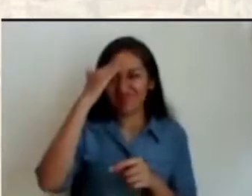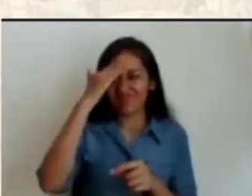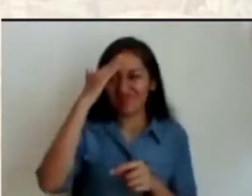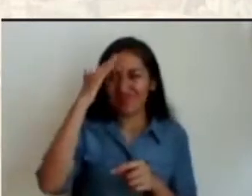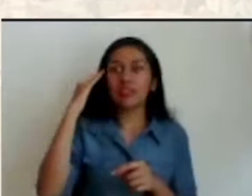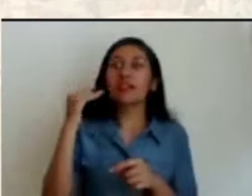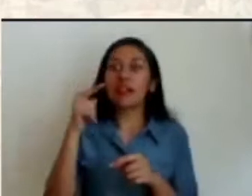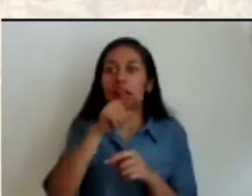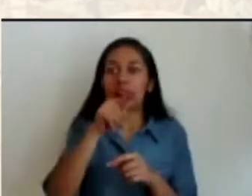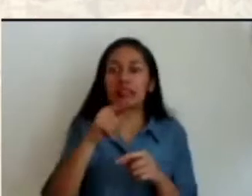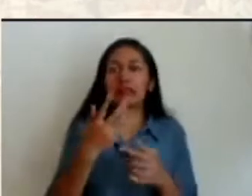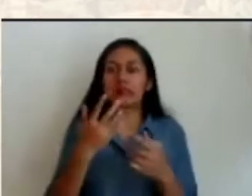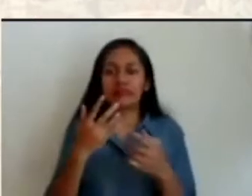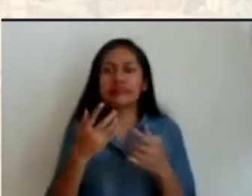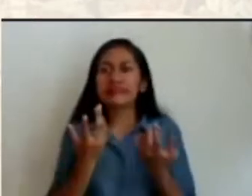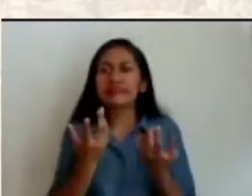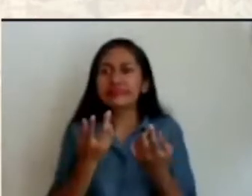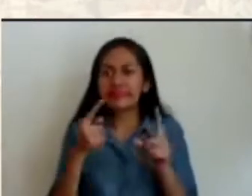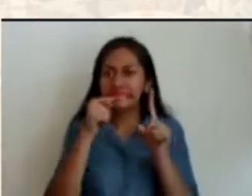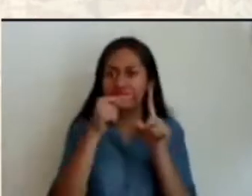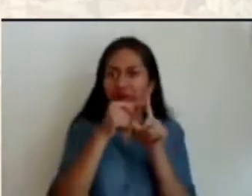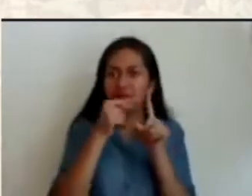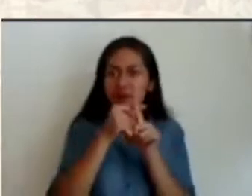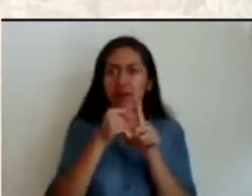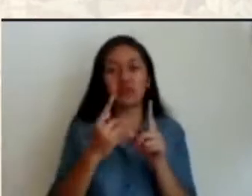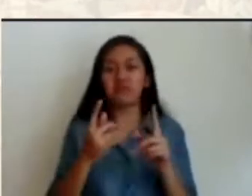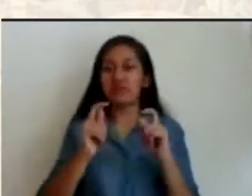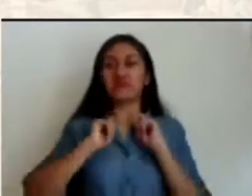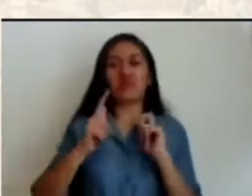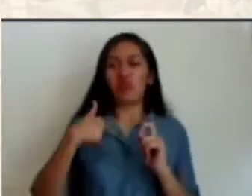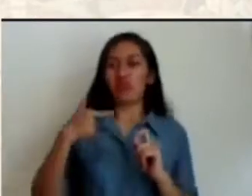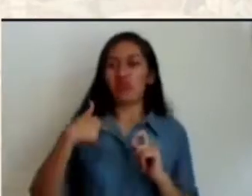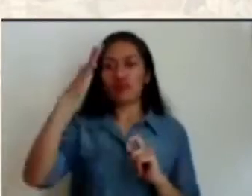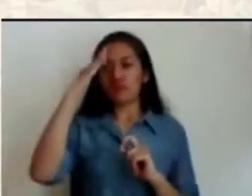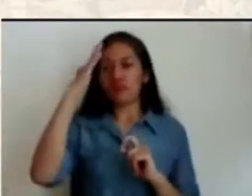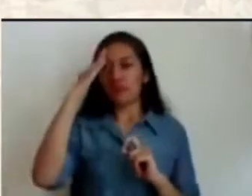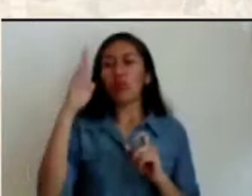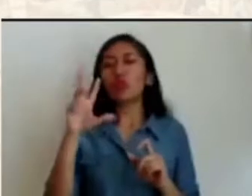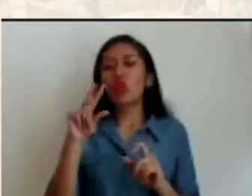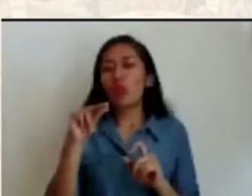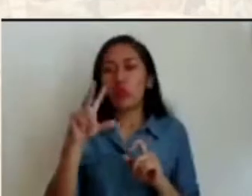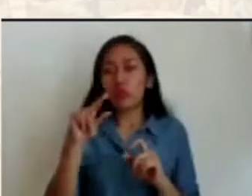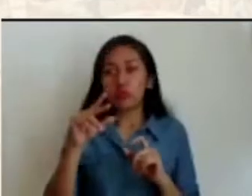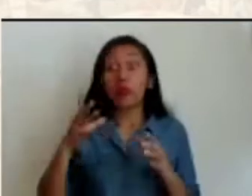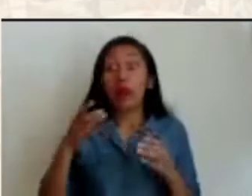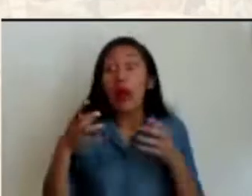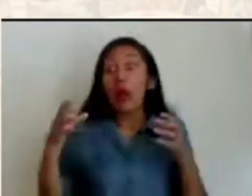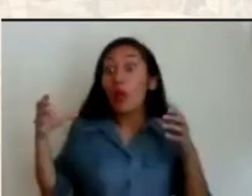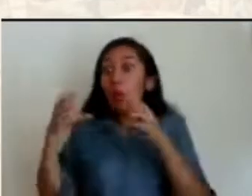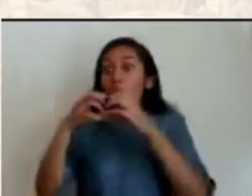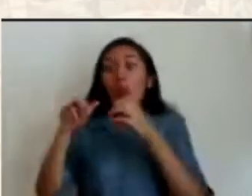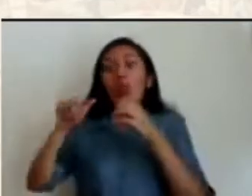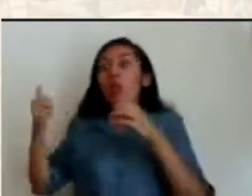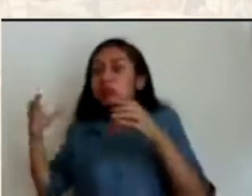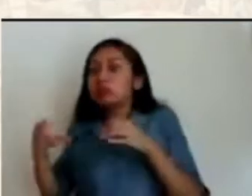pero no era el señor feudal en toda la extensión de la palabra, sino es el representativo de un consejo. Y que esto